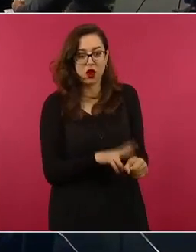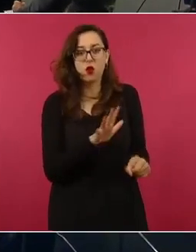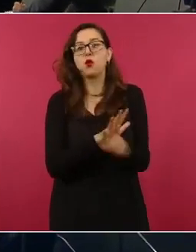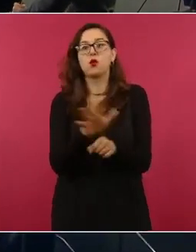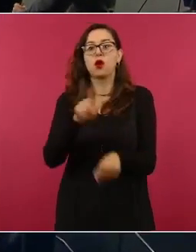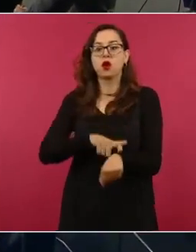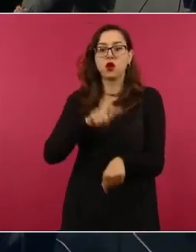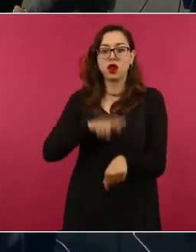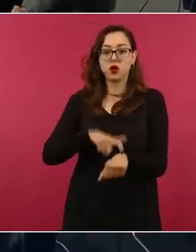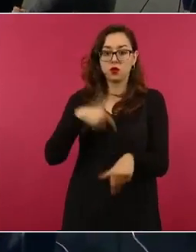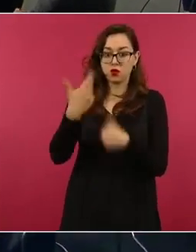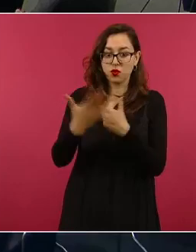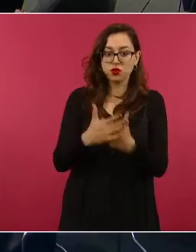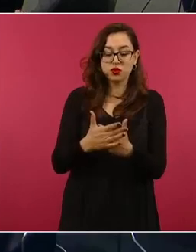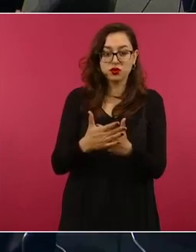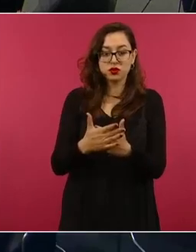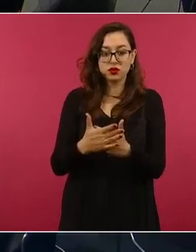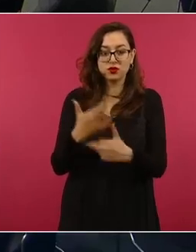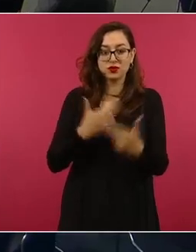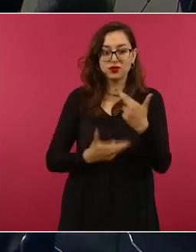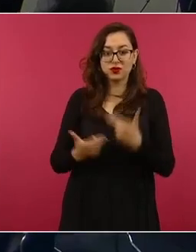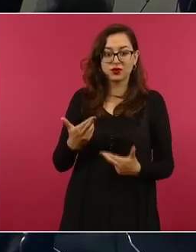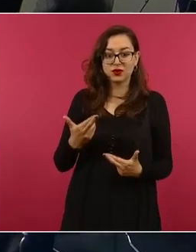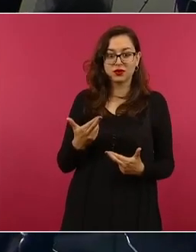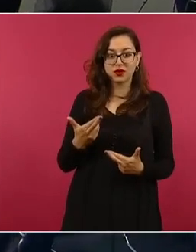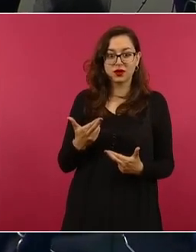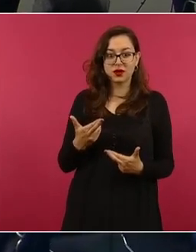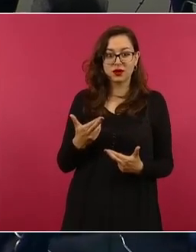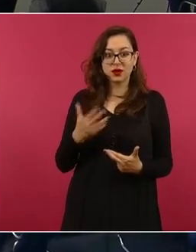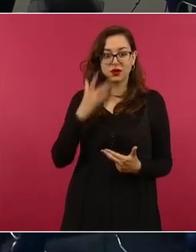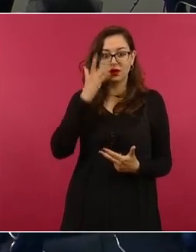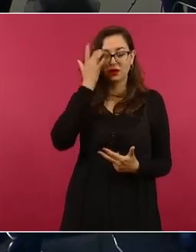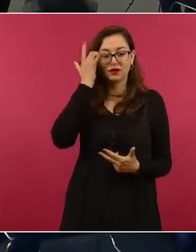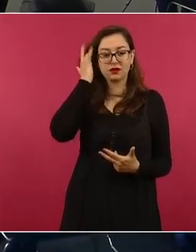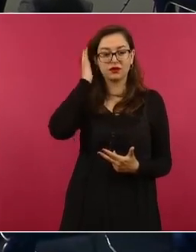Quedaría el que regresa. Es el de hoy. Ah, ok.